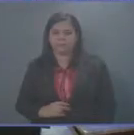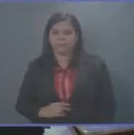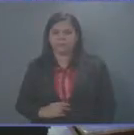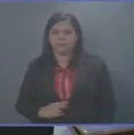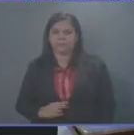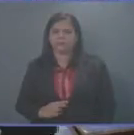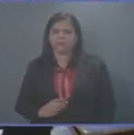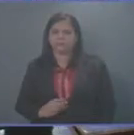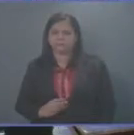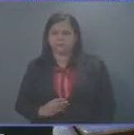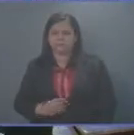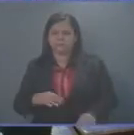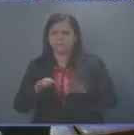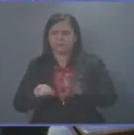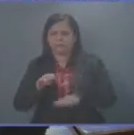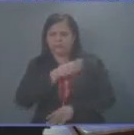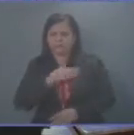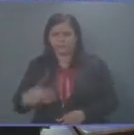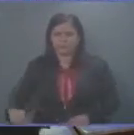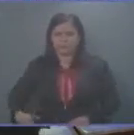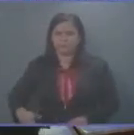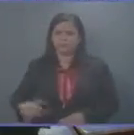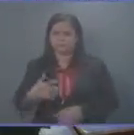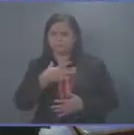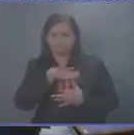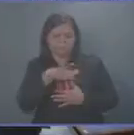Gracias, presidente. Con mucho gusto.